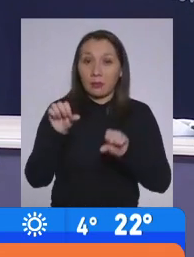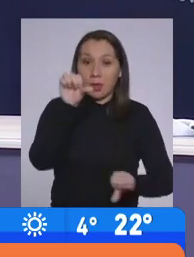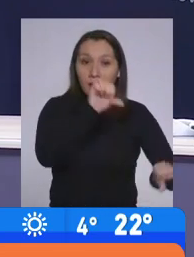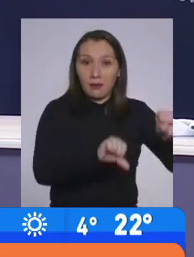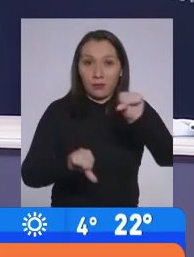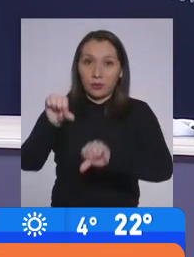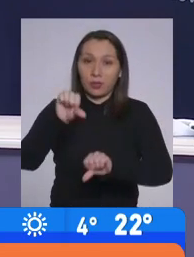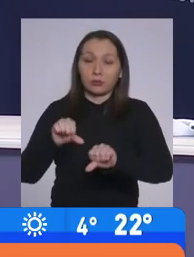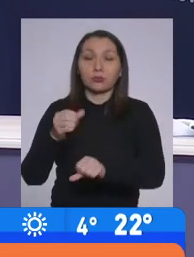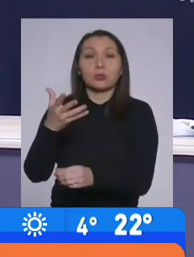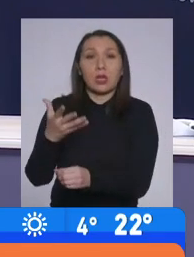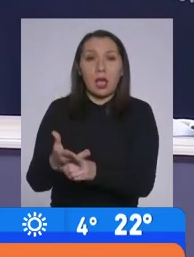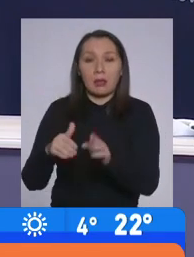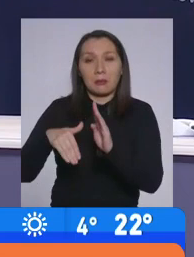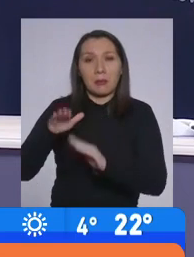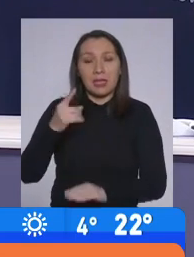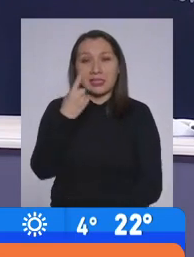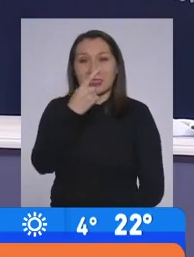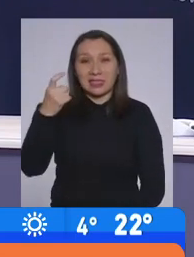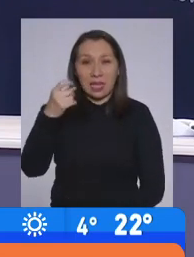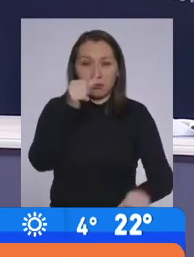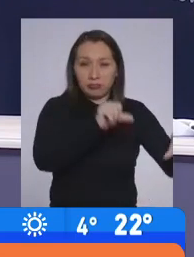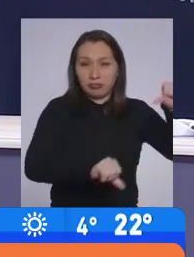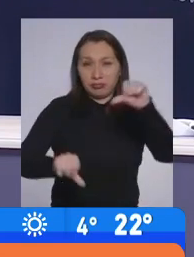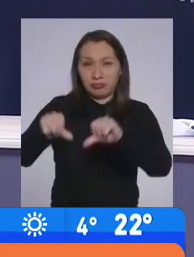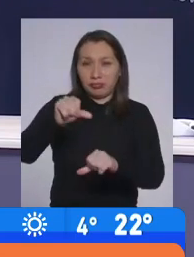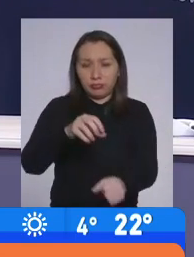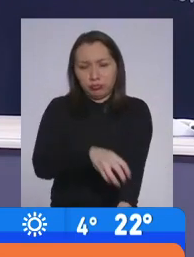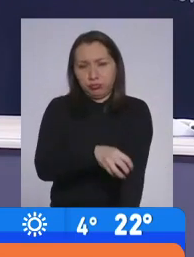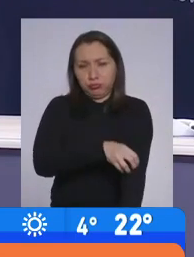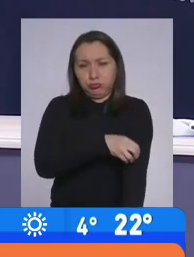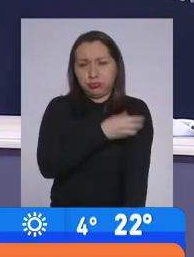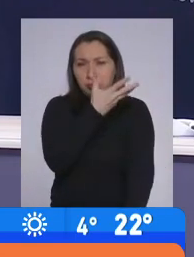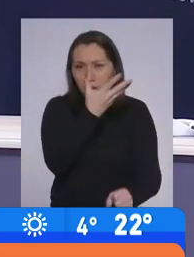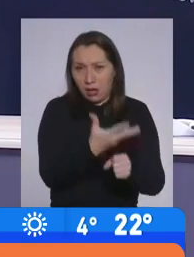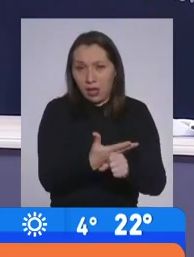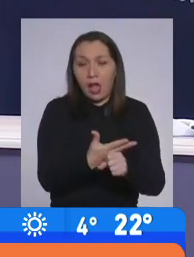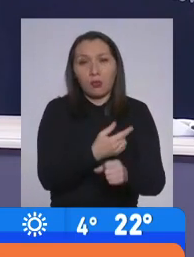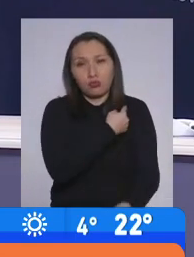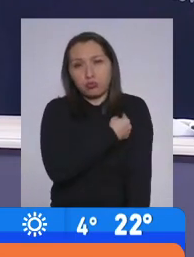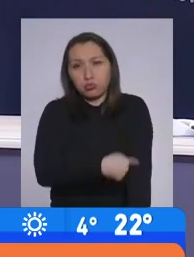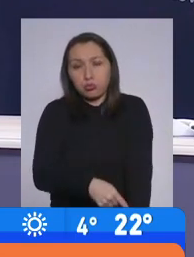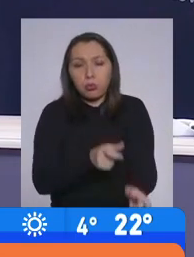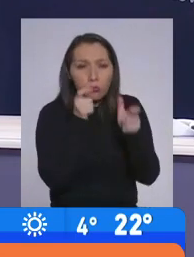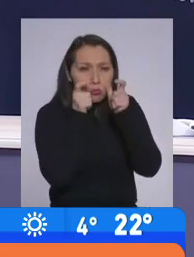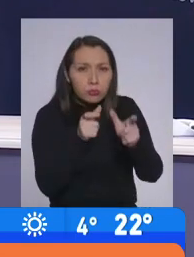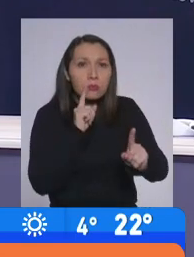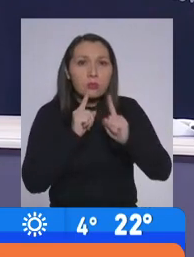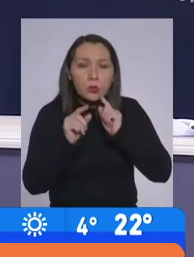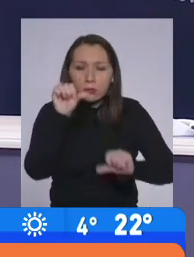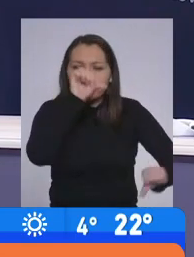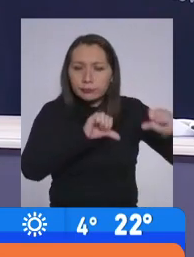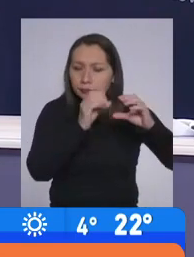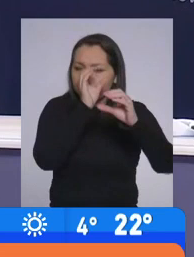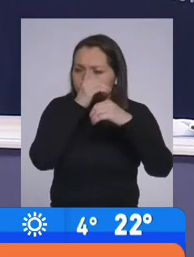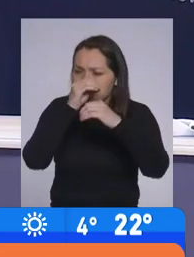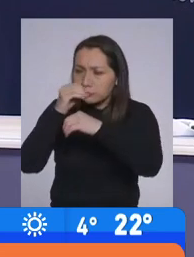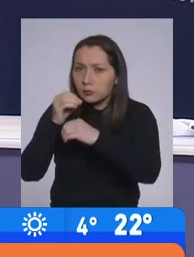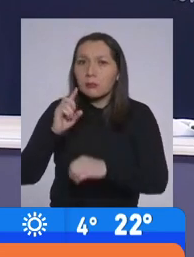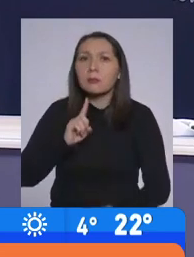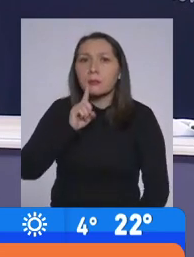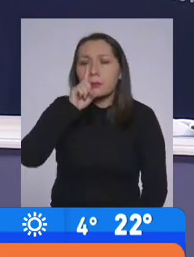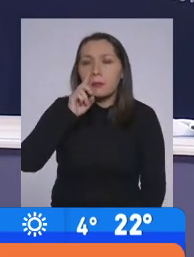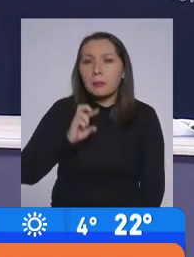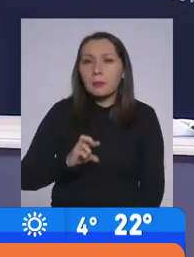laboratorios que ya contamos con más de 100 laboratorios a lo largo de todo nuestro país para poder testear con pcr a todas